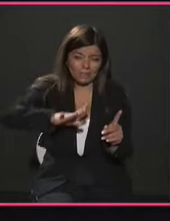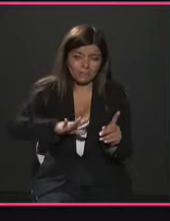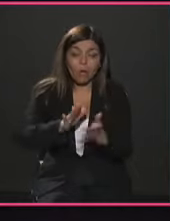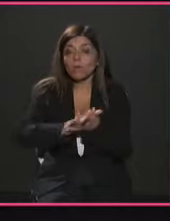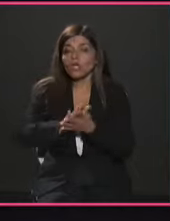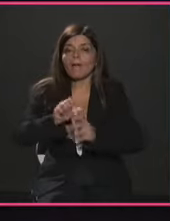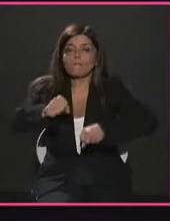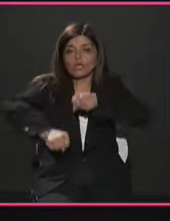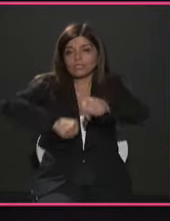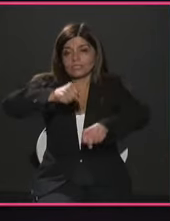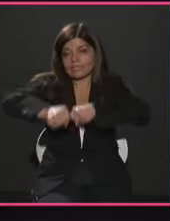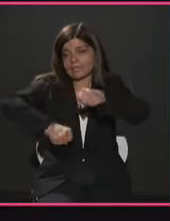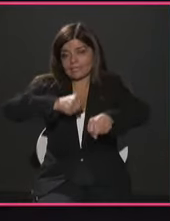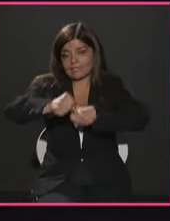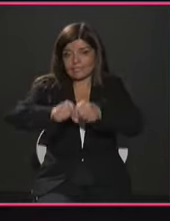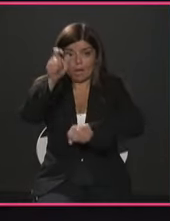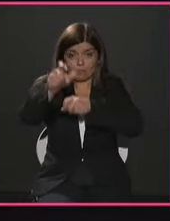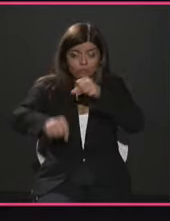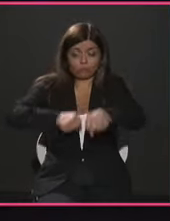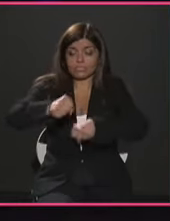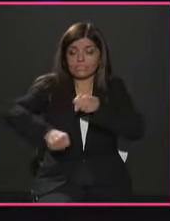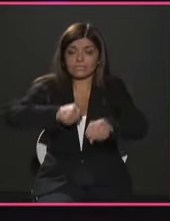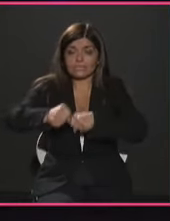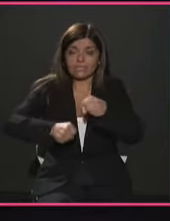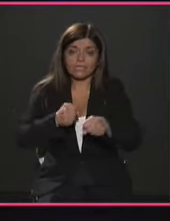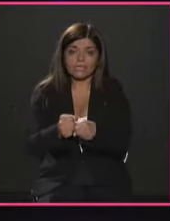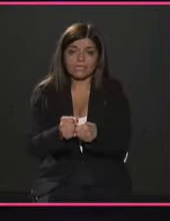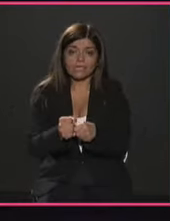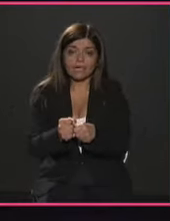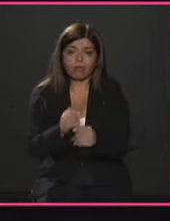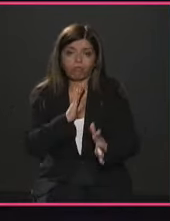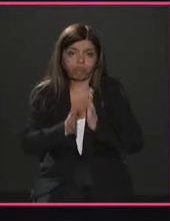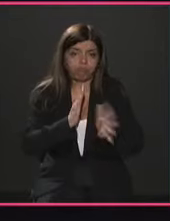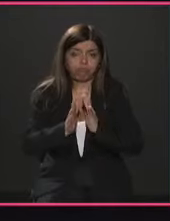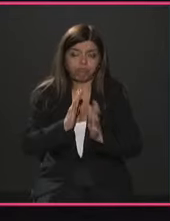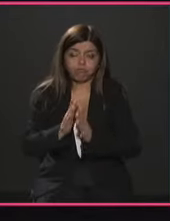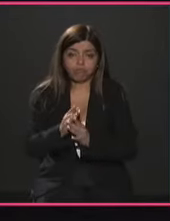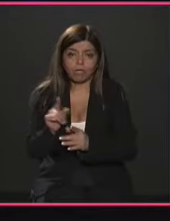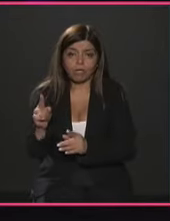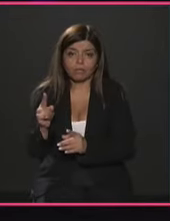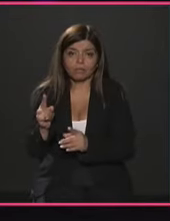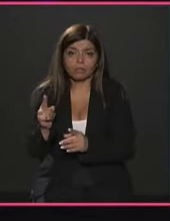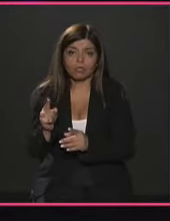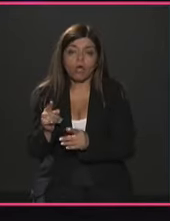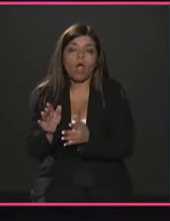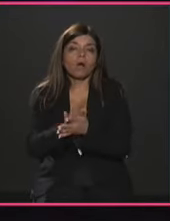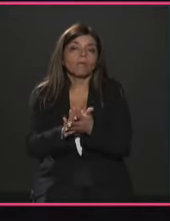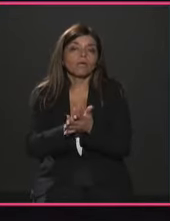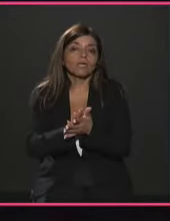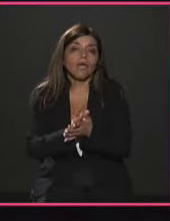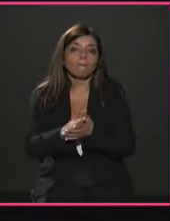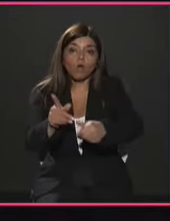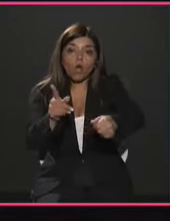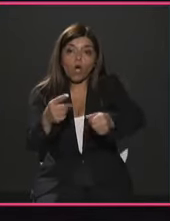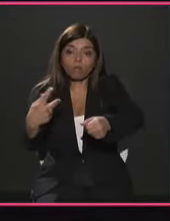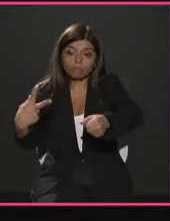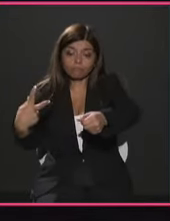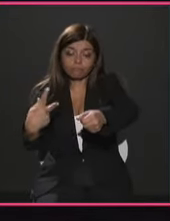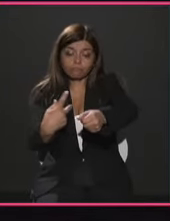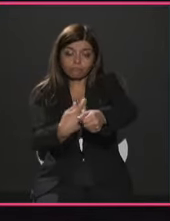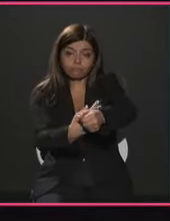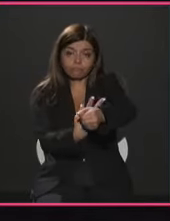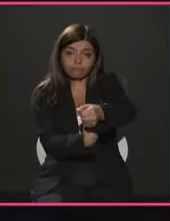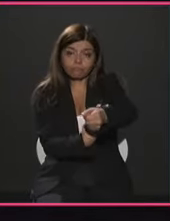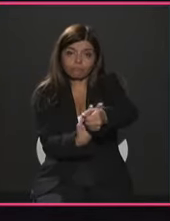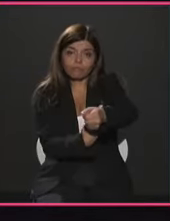ciclistas que lo hacen para las carreras ellos se ponían sangre antes de de